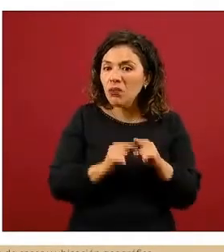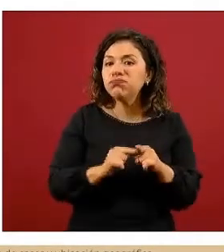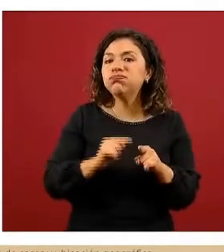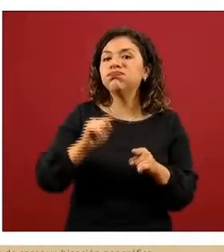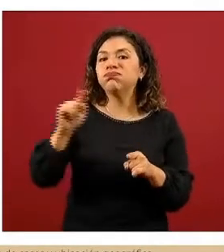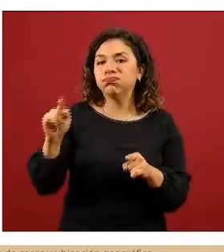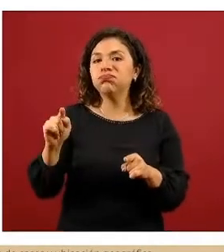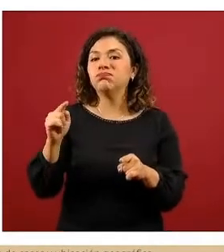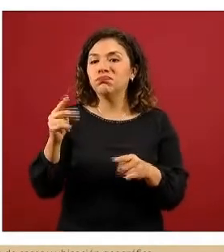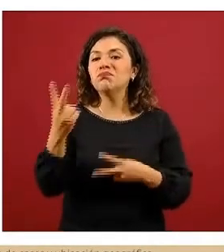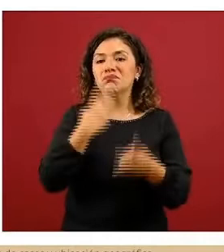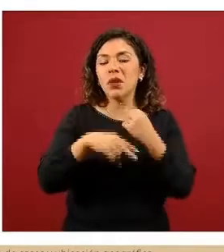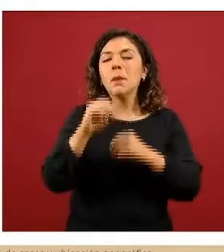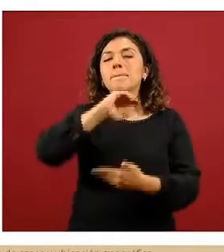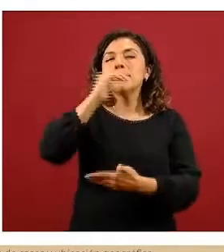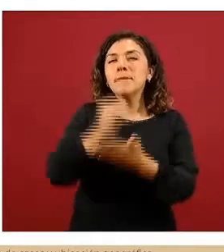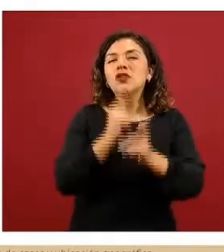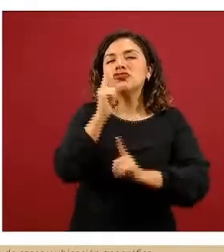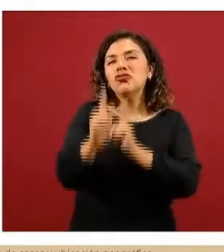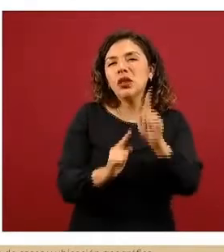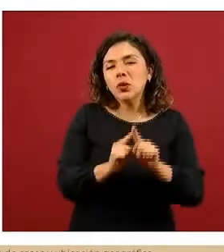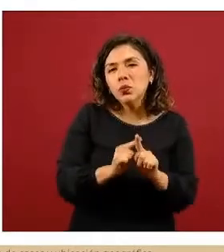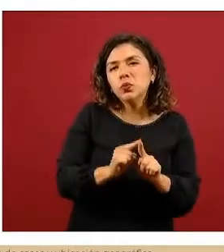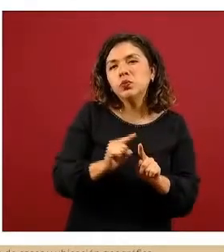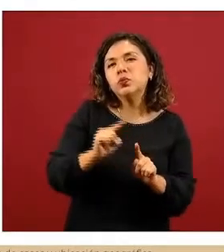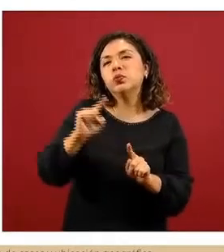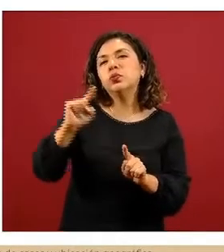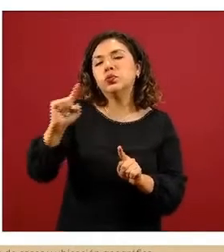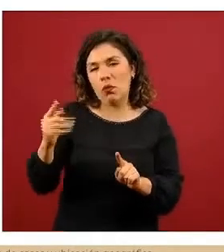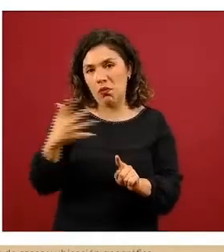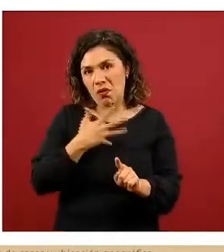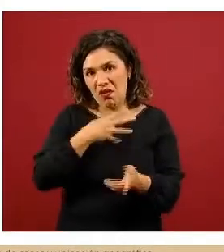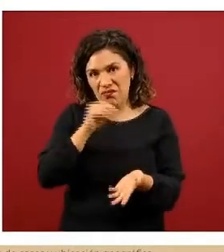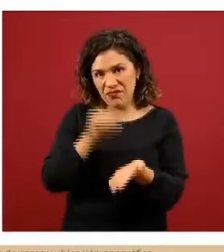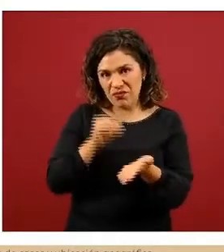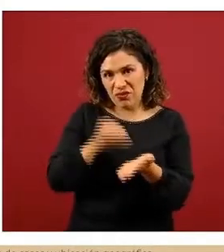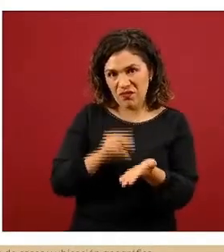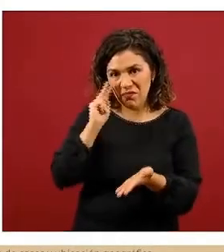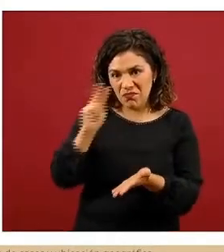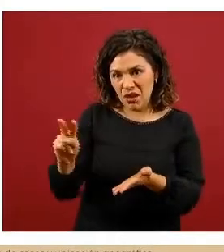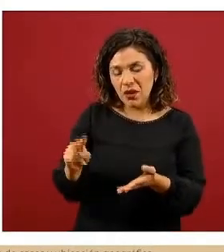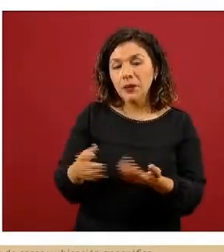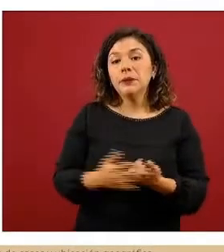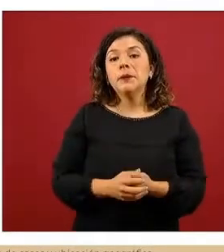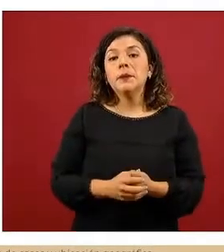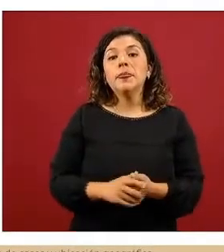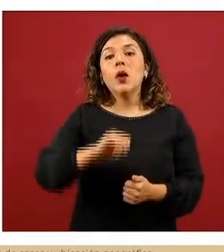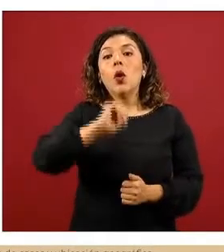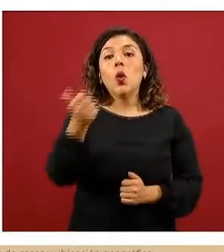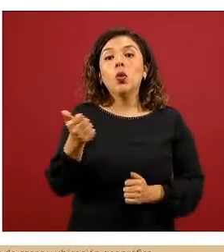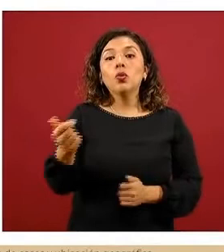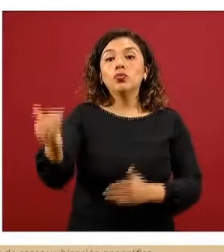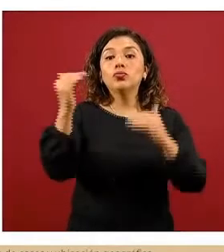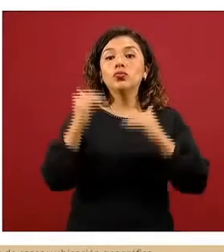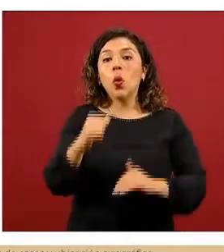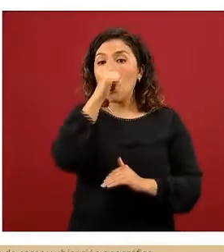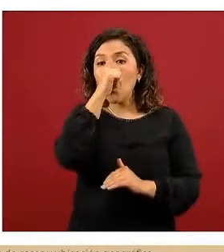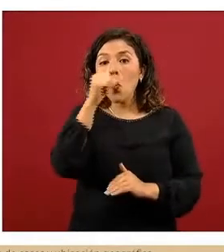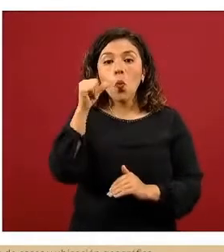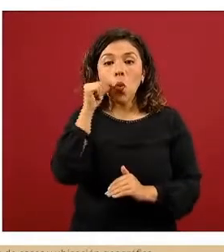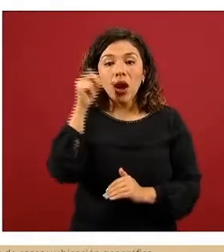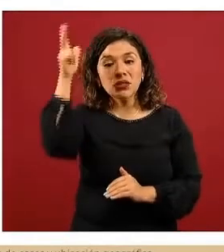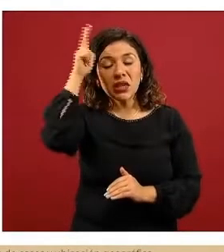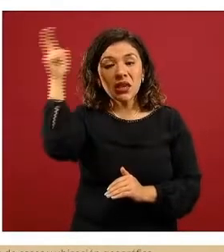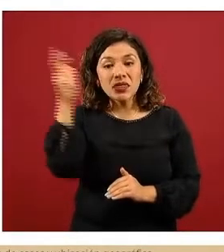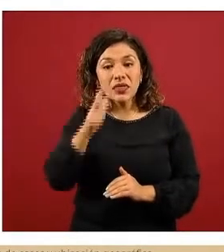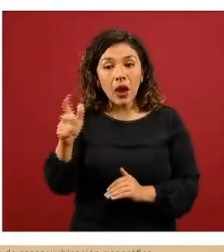progresión de ascenso, pero menos pronunciada que lo que tiene Delicias, y en cambio Juárez